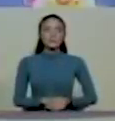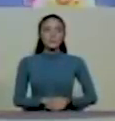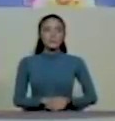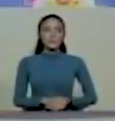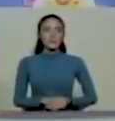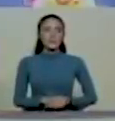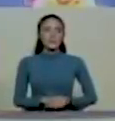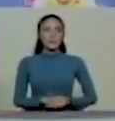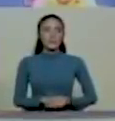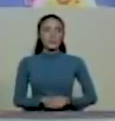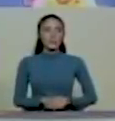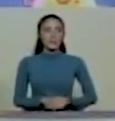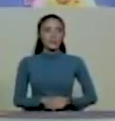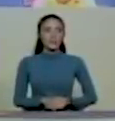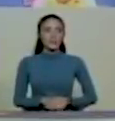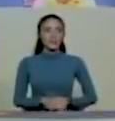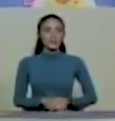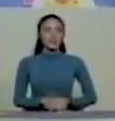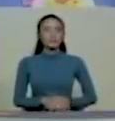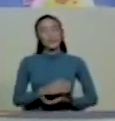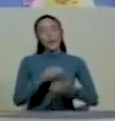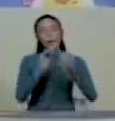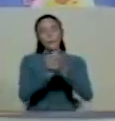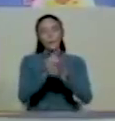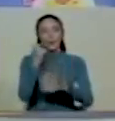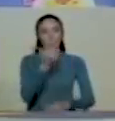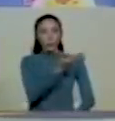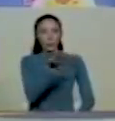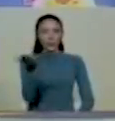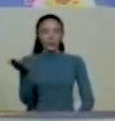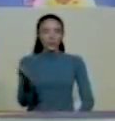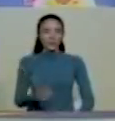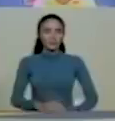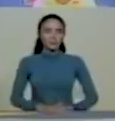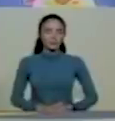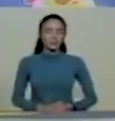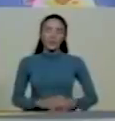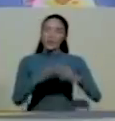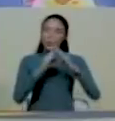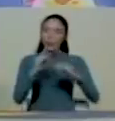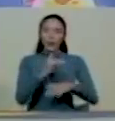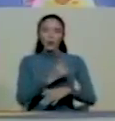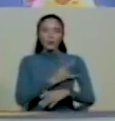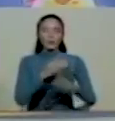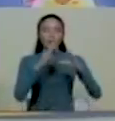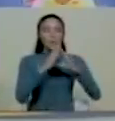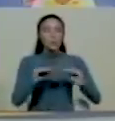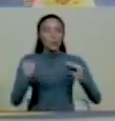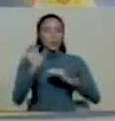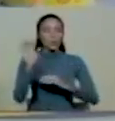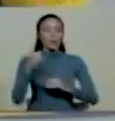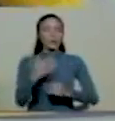compañeros y compañeras de las universidades del país